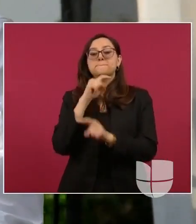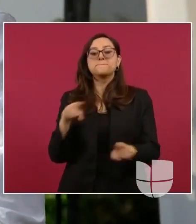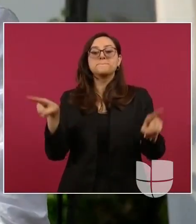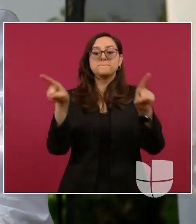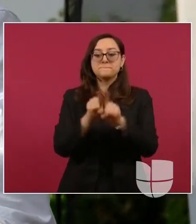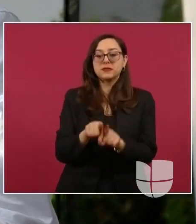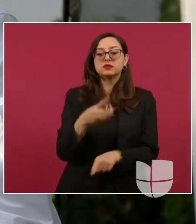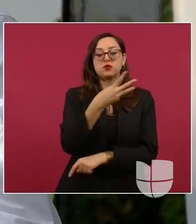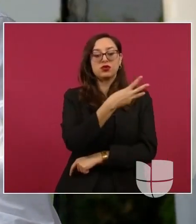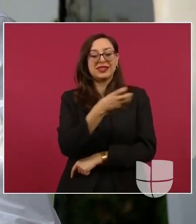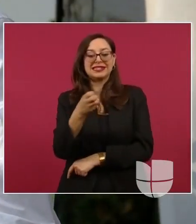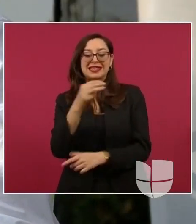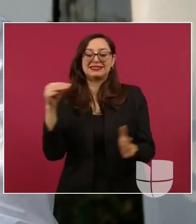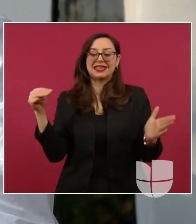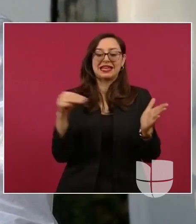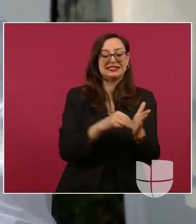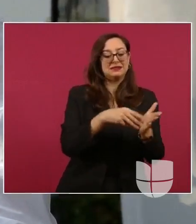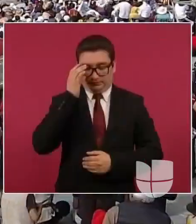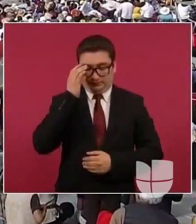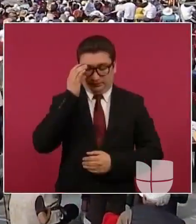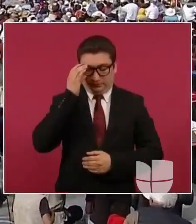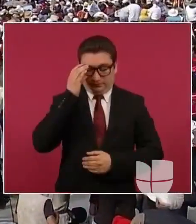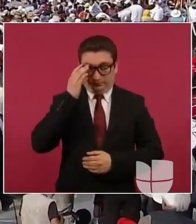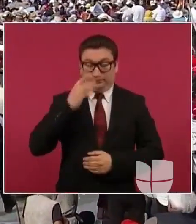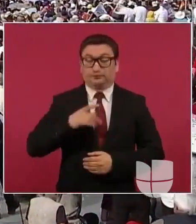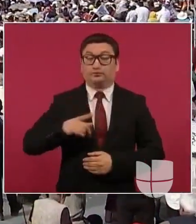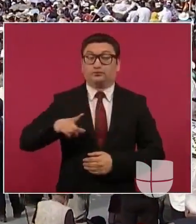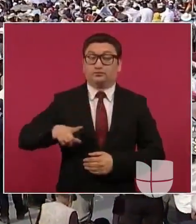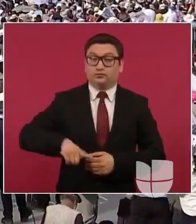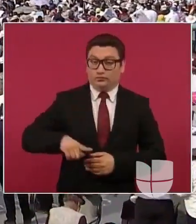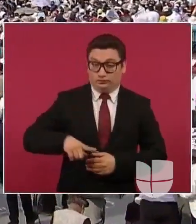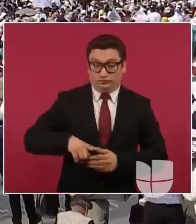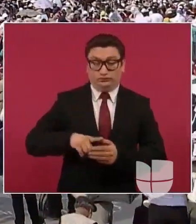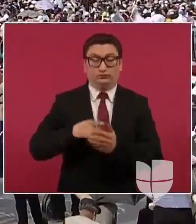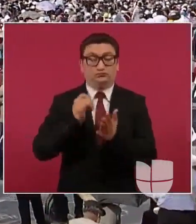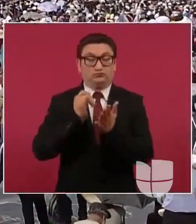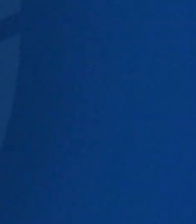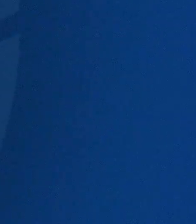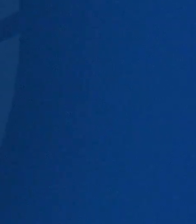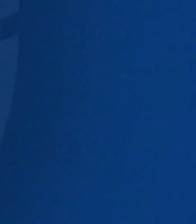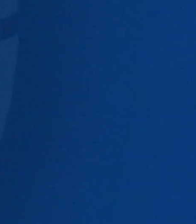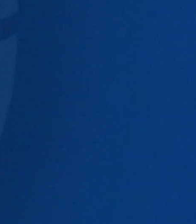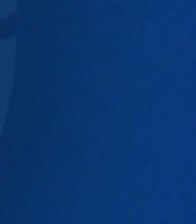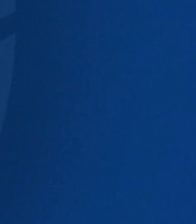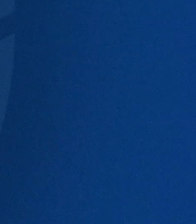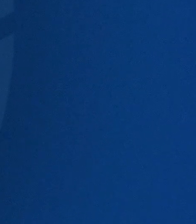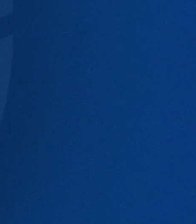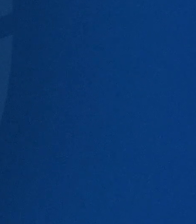personas a través de programas sociales. Desde la Ciudad de México, Sandra Argüelles, Univisión.